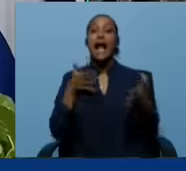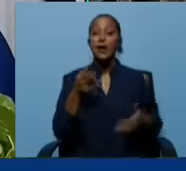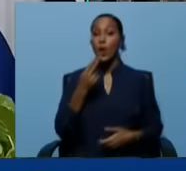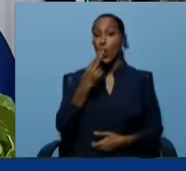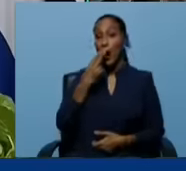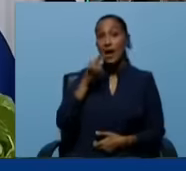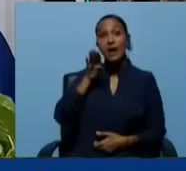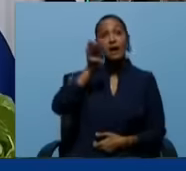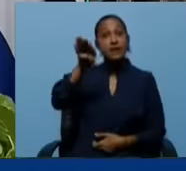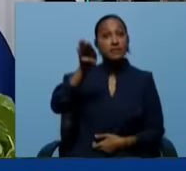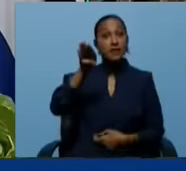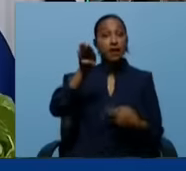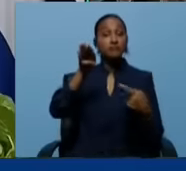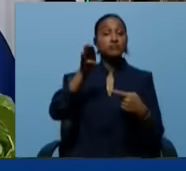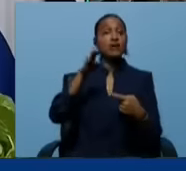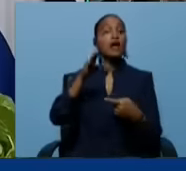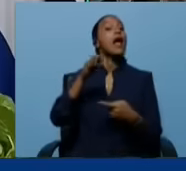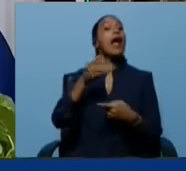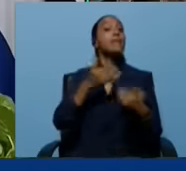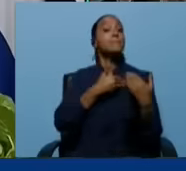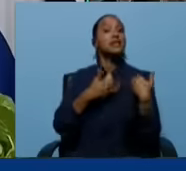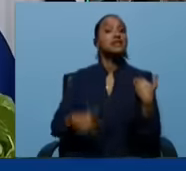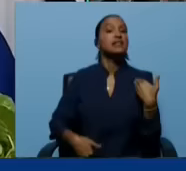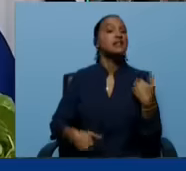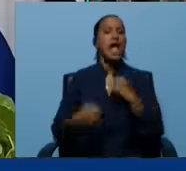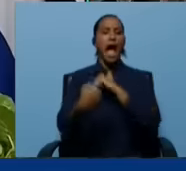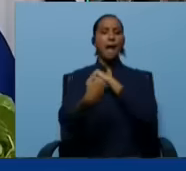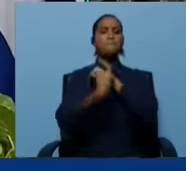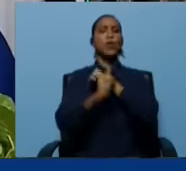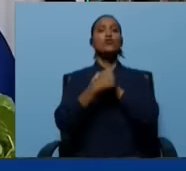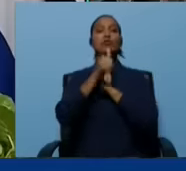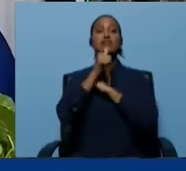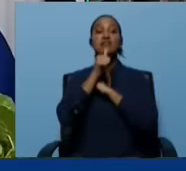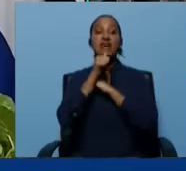con apoyo de empresas norteamericanas.